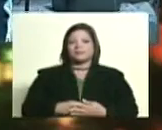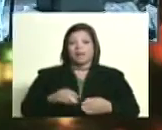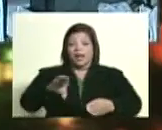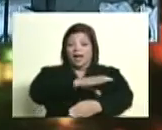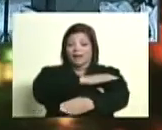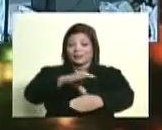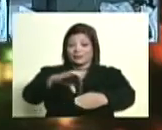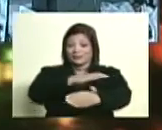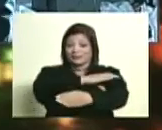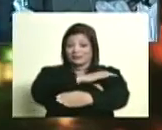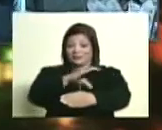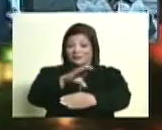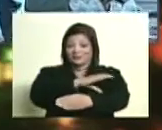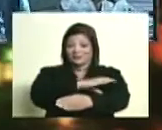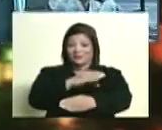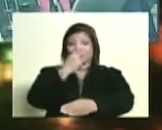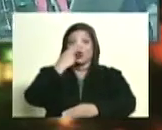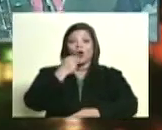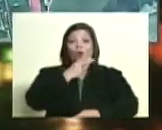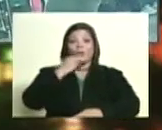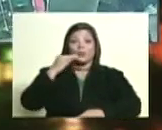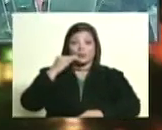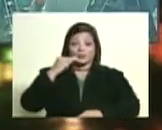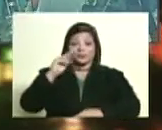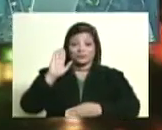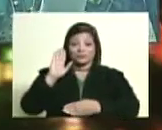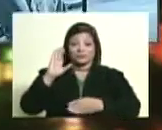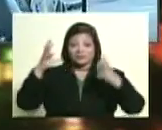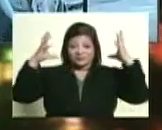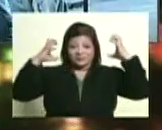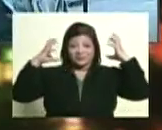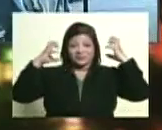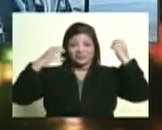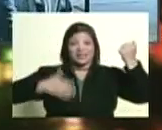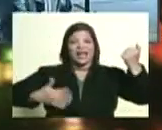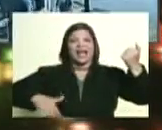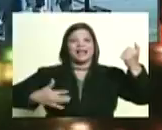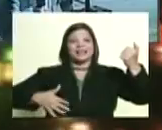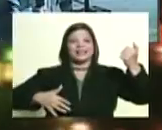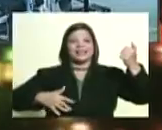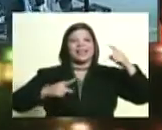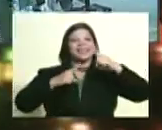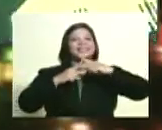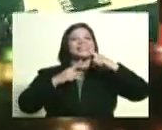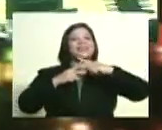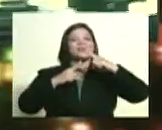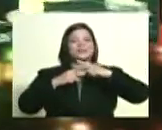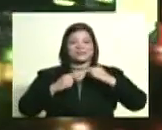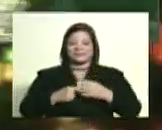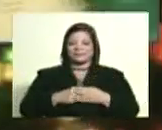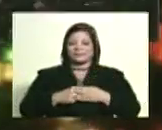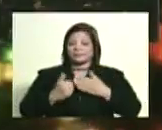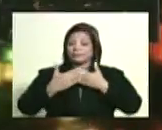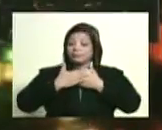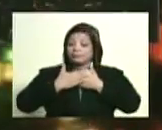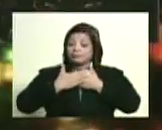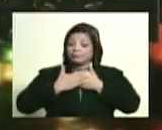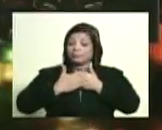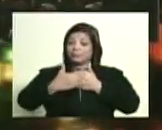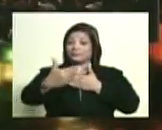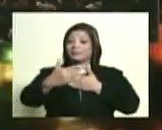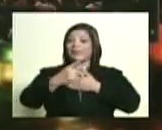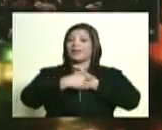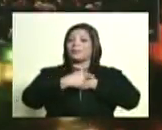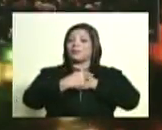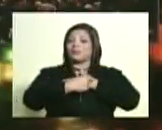canto comprometido de Alí, el tío, trascendió también su